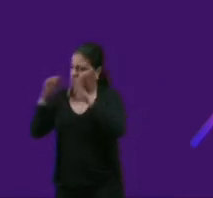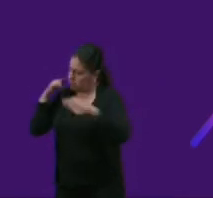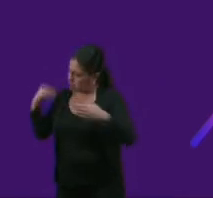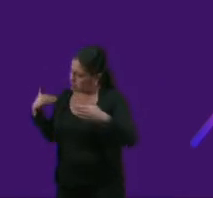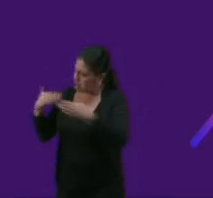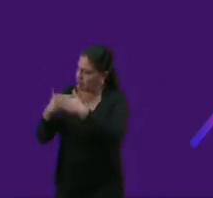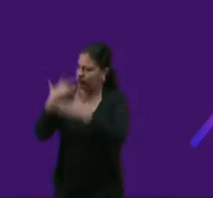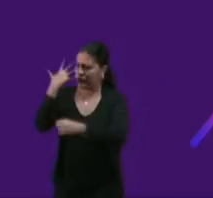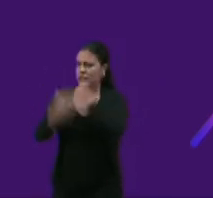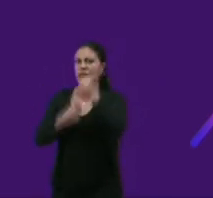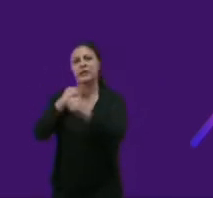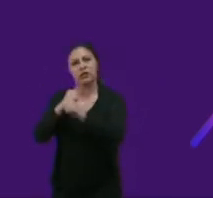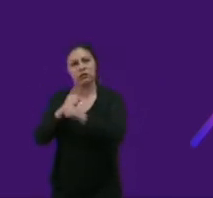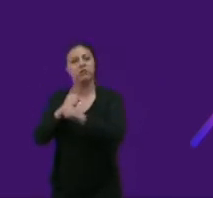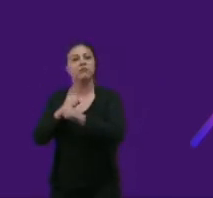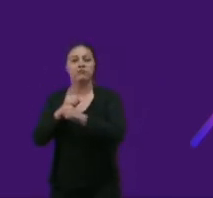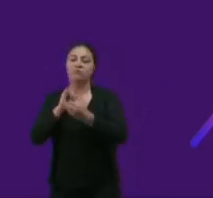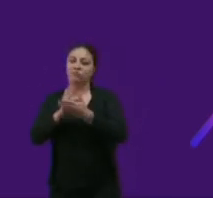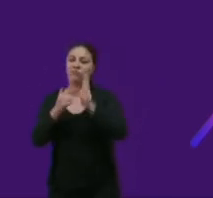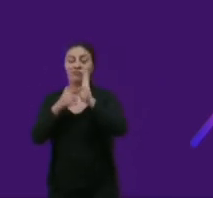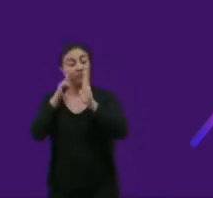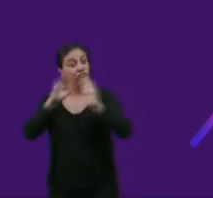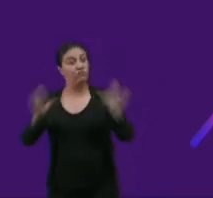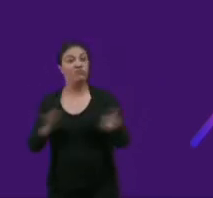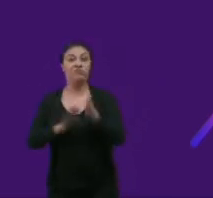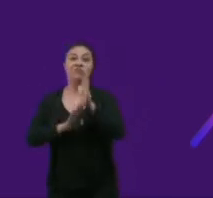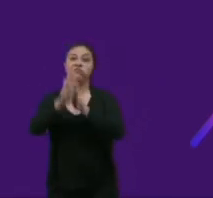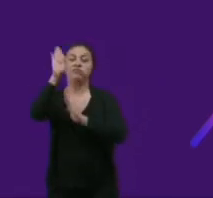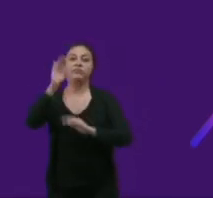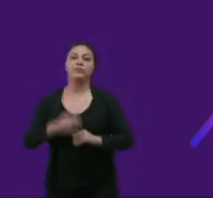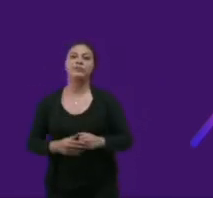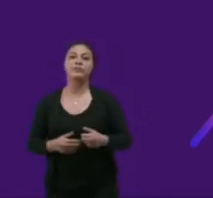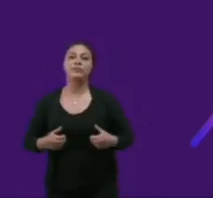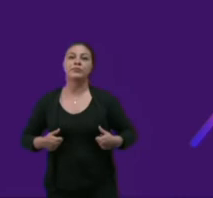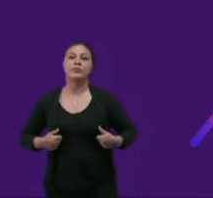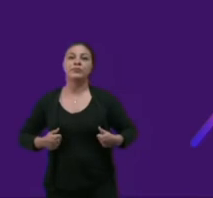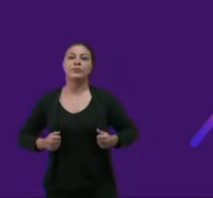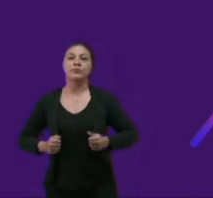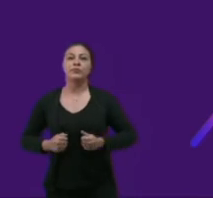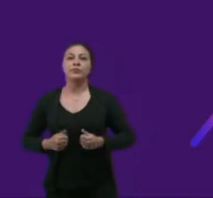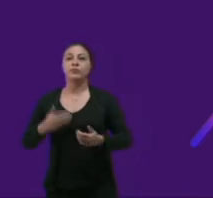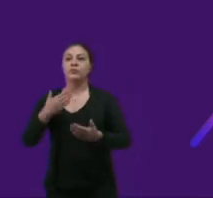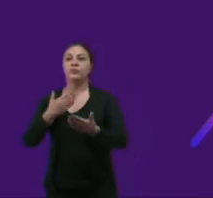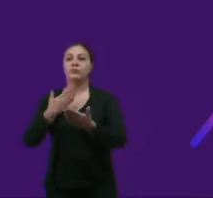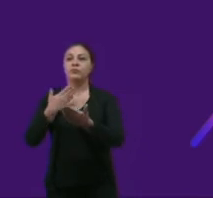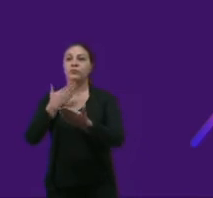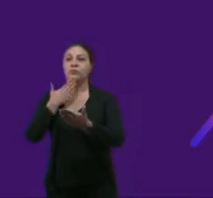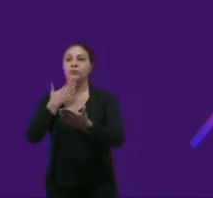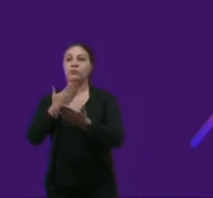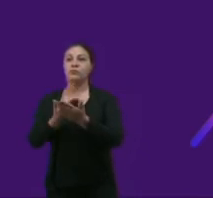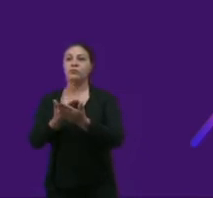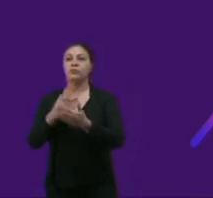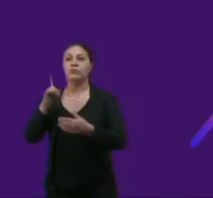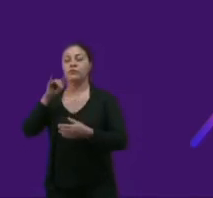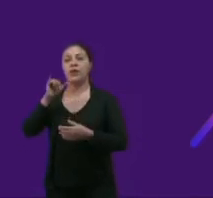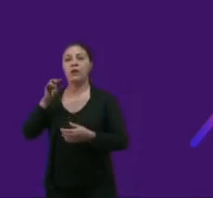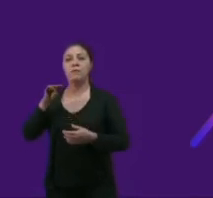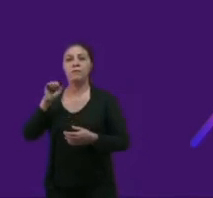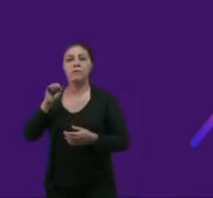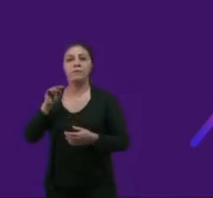en la región gracias simón de nuevo esto es muy interesante ver ver